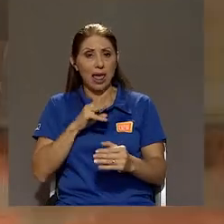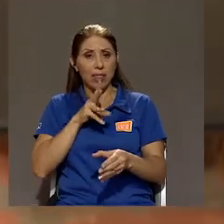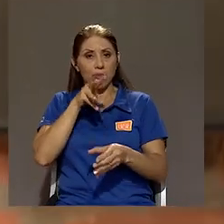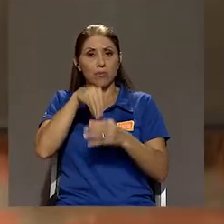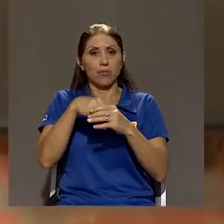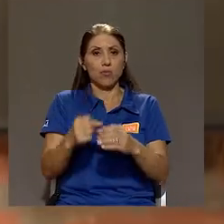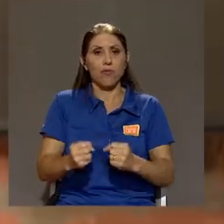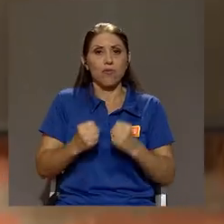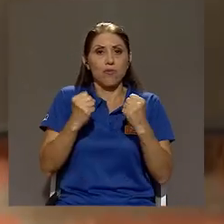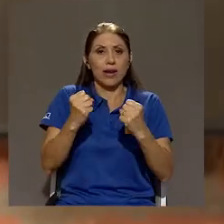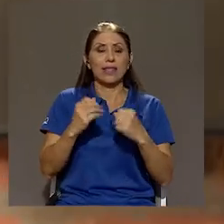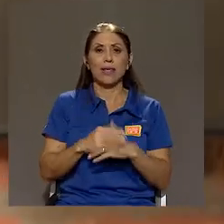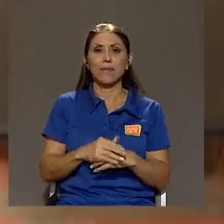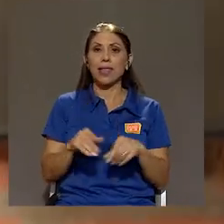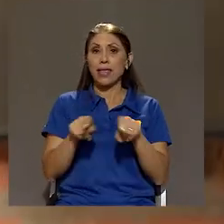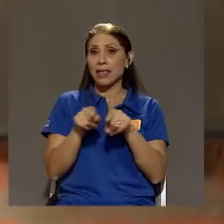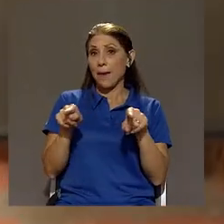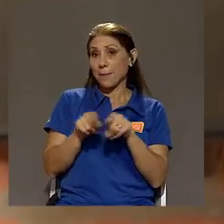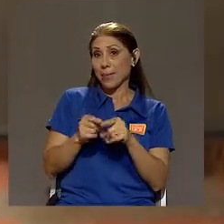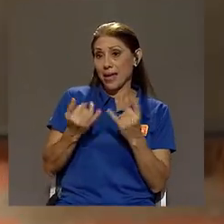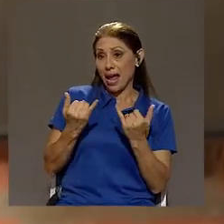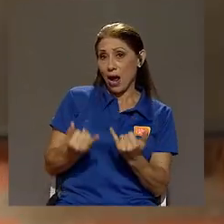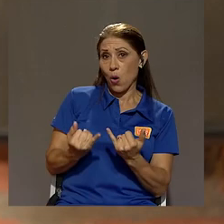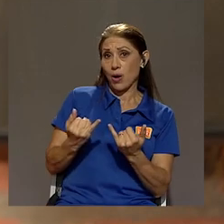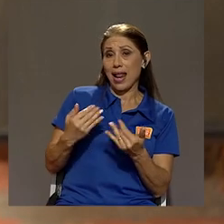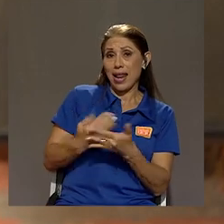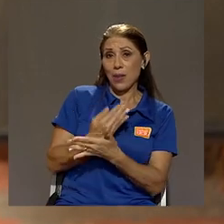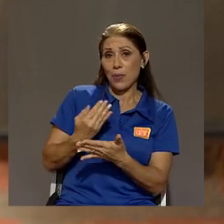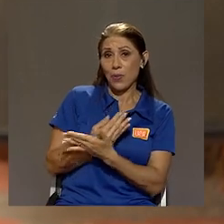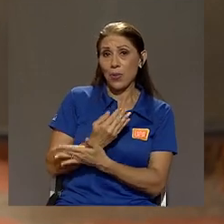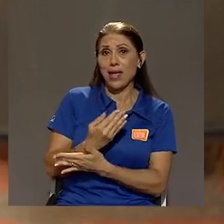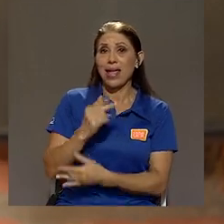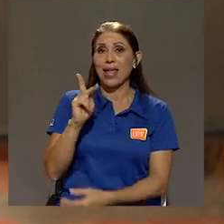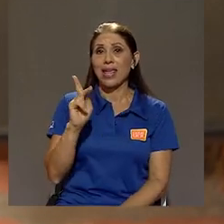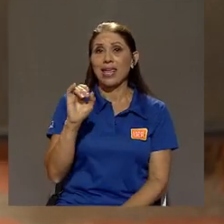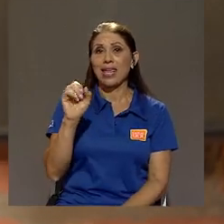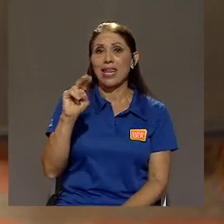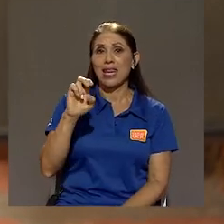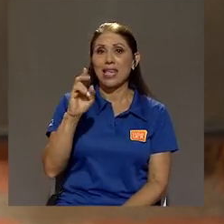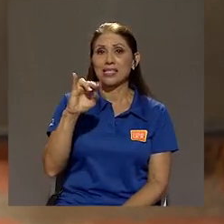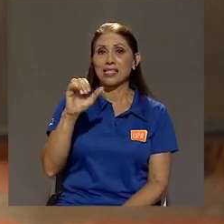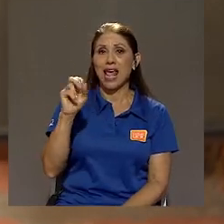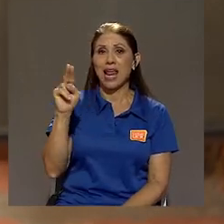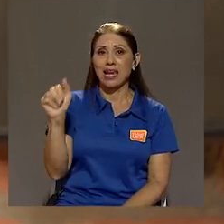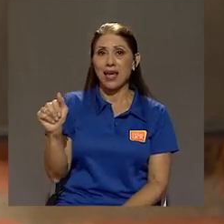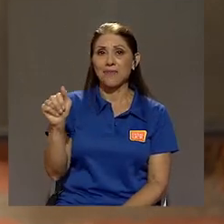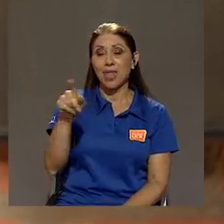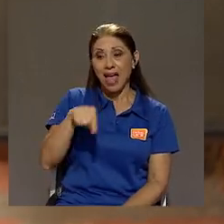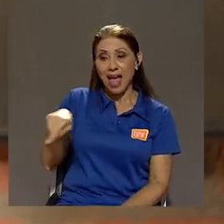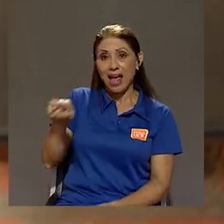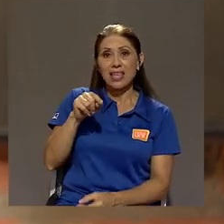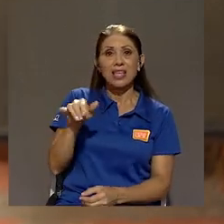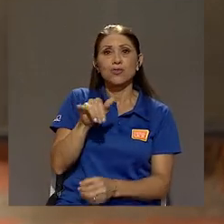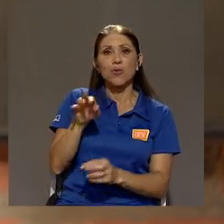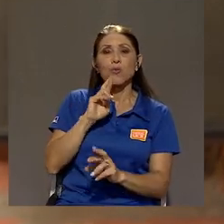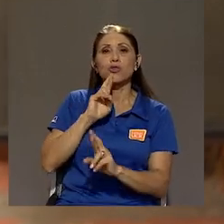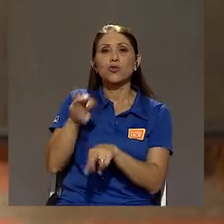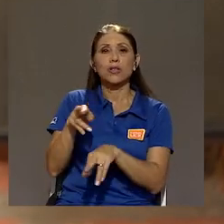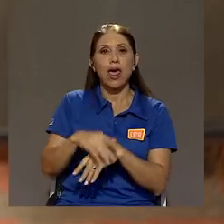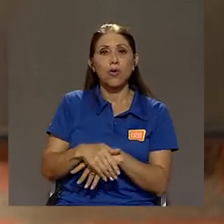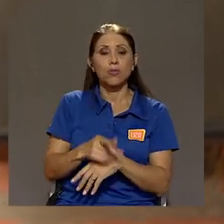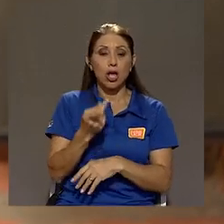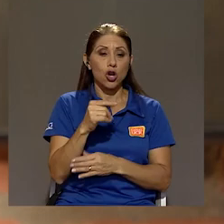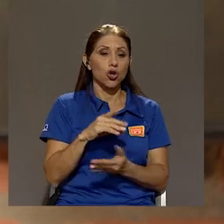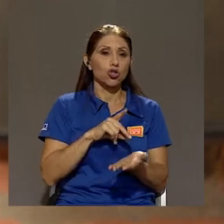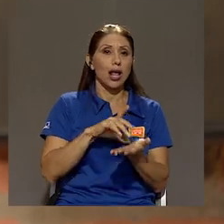las versiones más neoclásicas o la síntesis neoclásico-keynesiana, la distribución es como un resultado. Es el valor del producto marginal, eso es